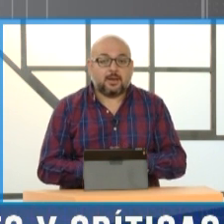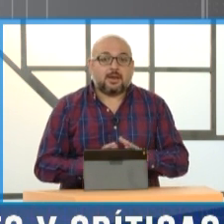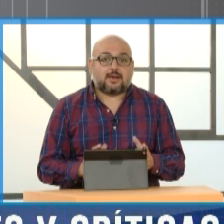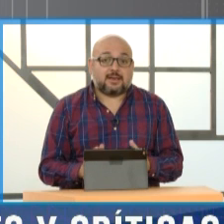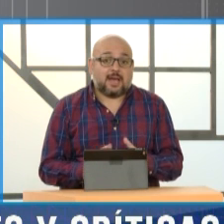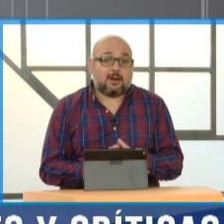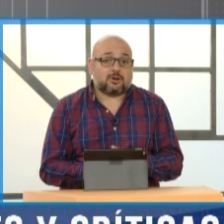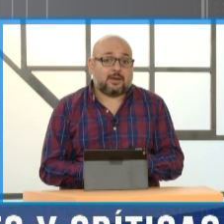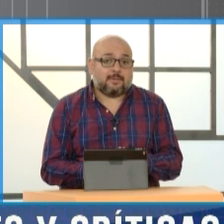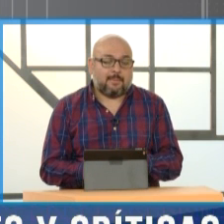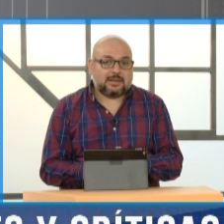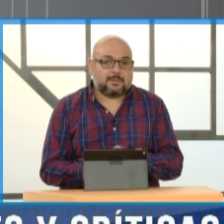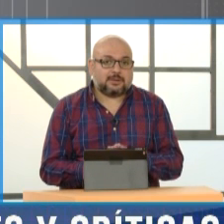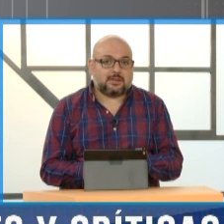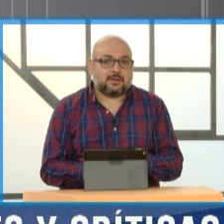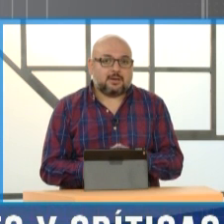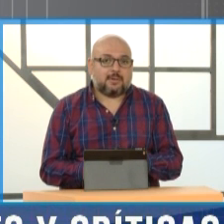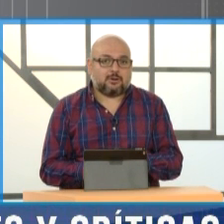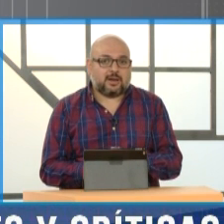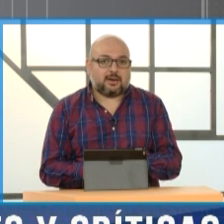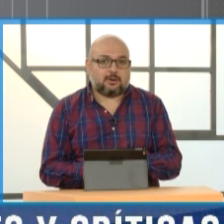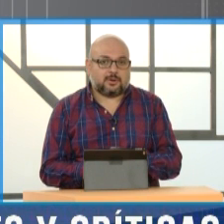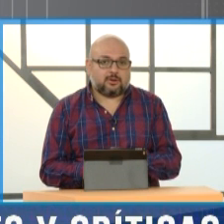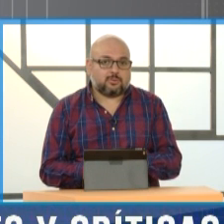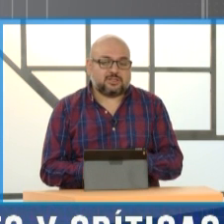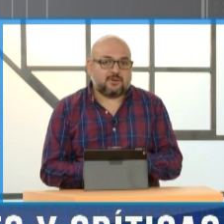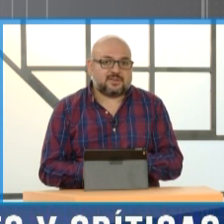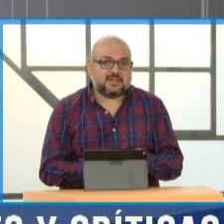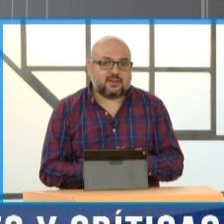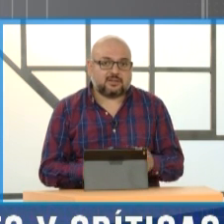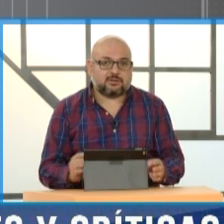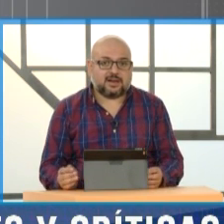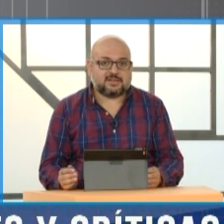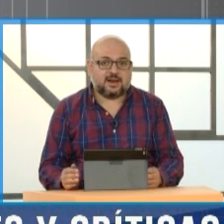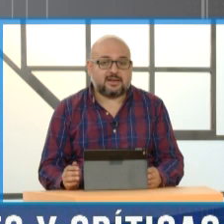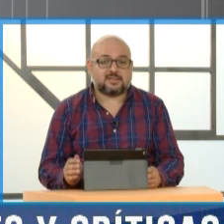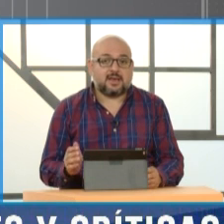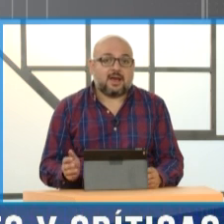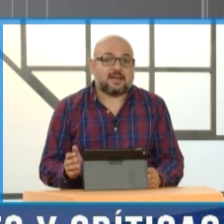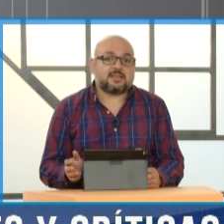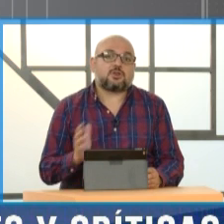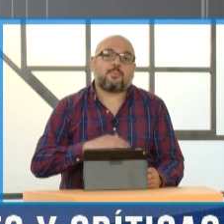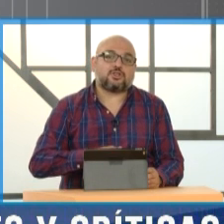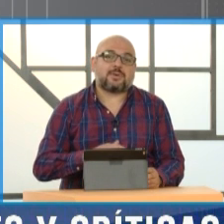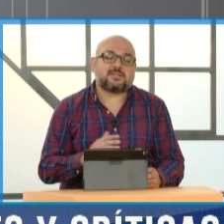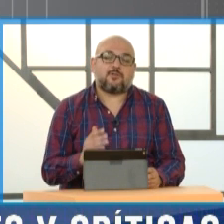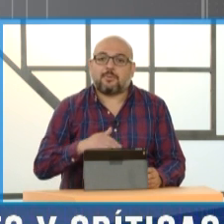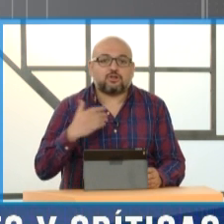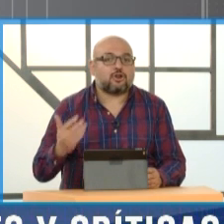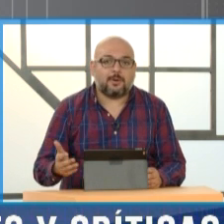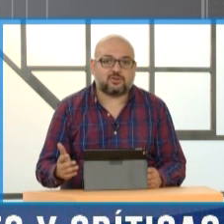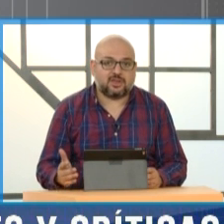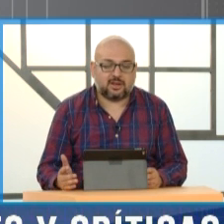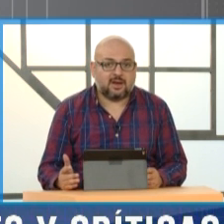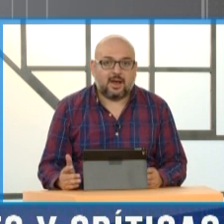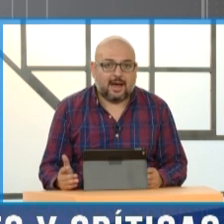simple, que es algo que aparentemente va a lograr el gobernador con muchísima facilidad dentro de la Casa de las Leyes. Bien. Así que eso es por eso piden esa forma, pero esto